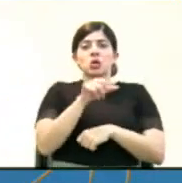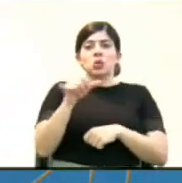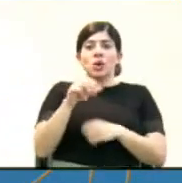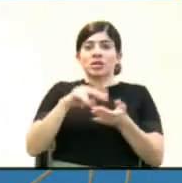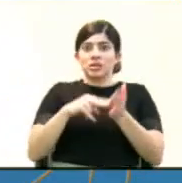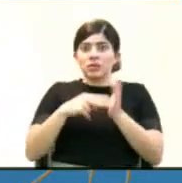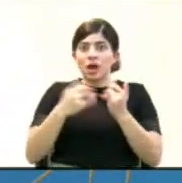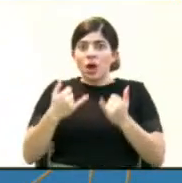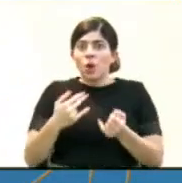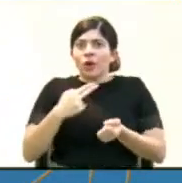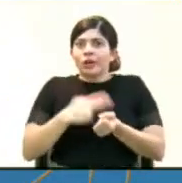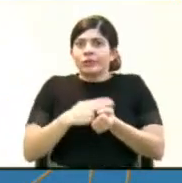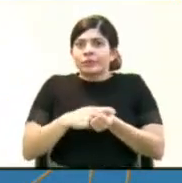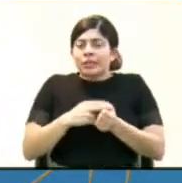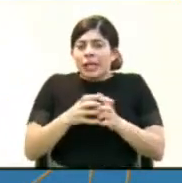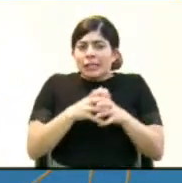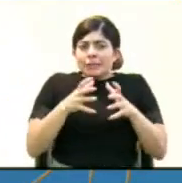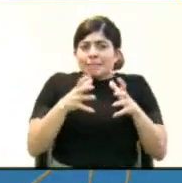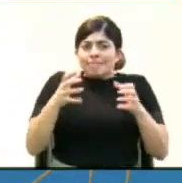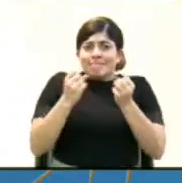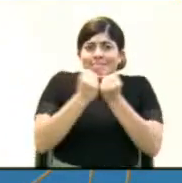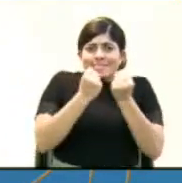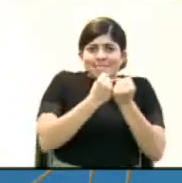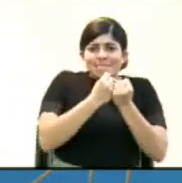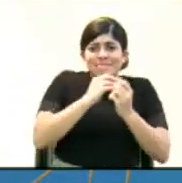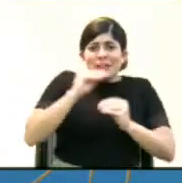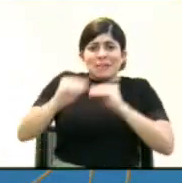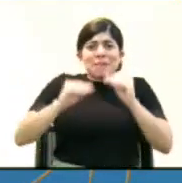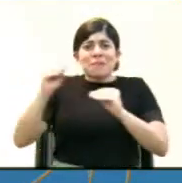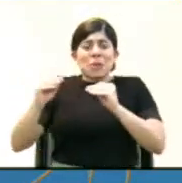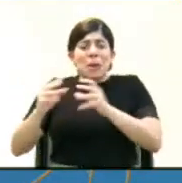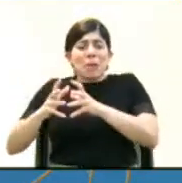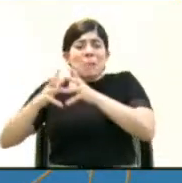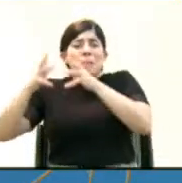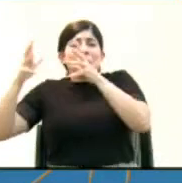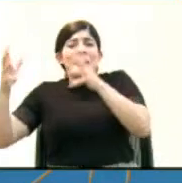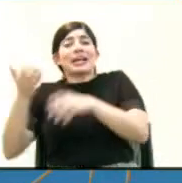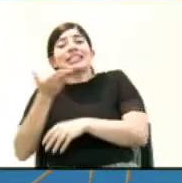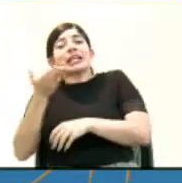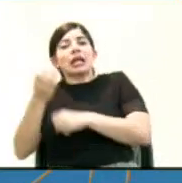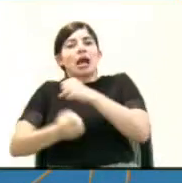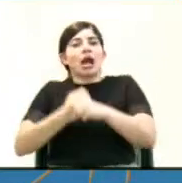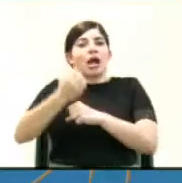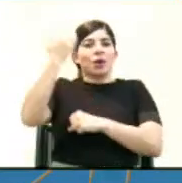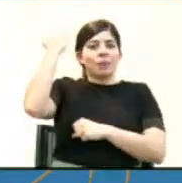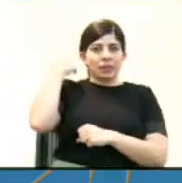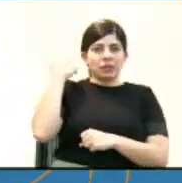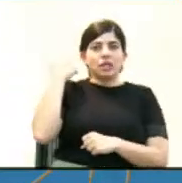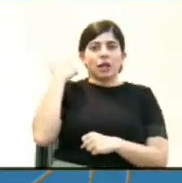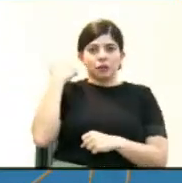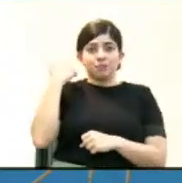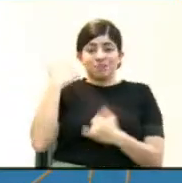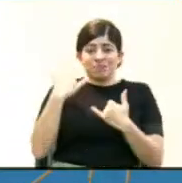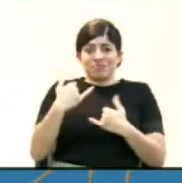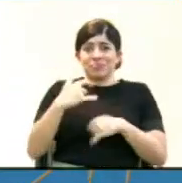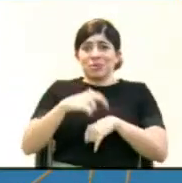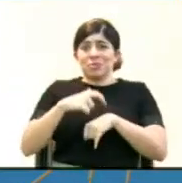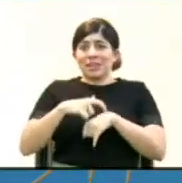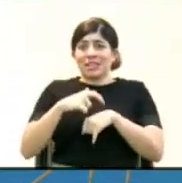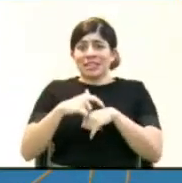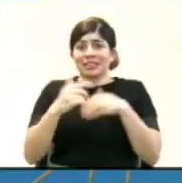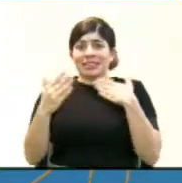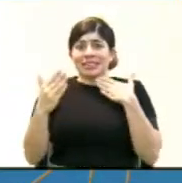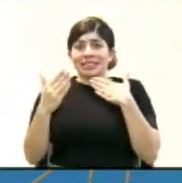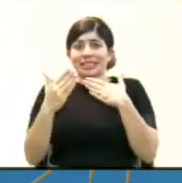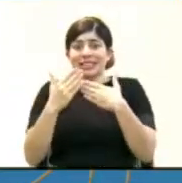y de contagios muy superior a donde estábamos en el pico del año pasado. Ya estamos acercándonos